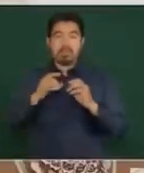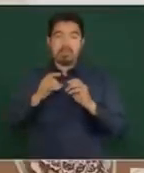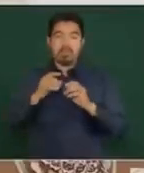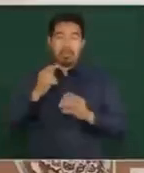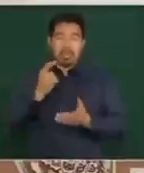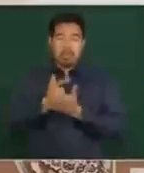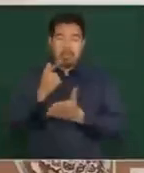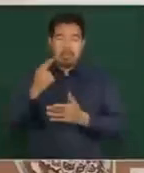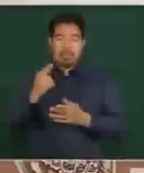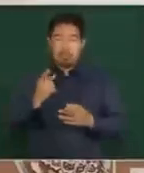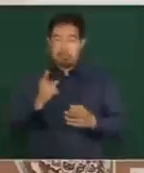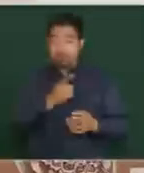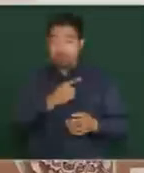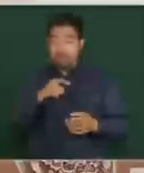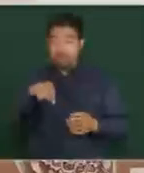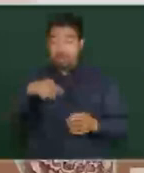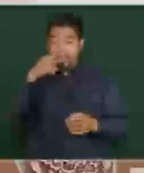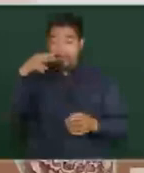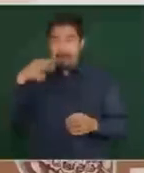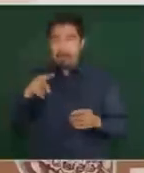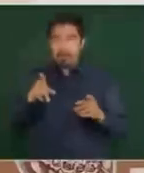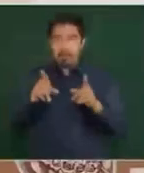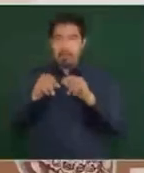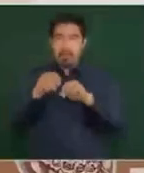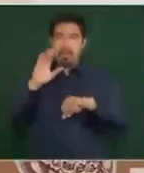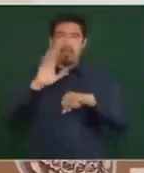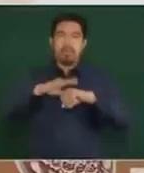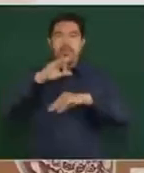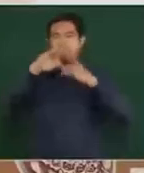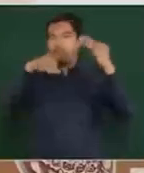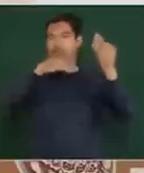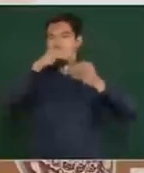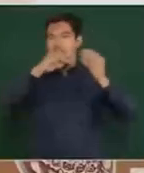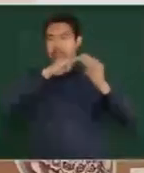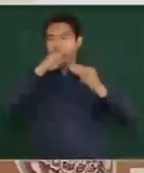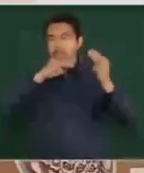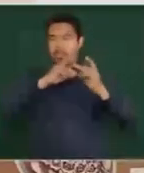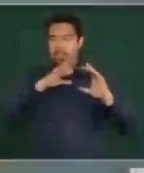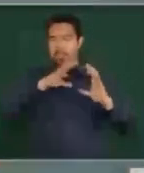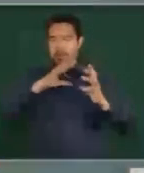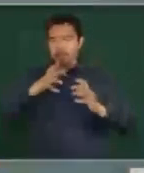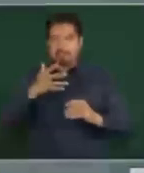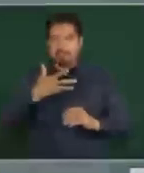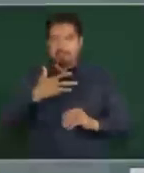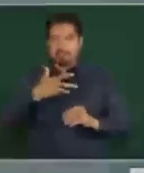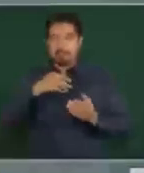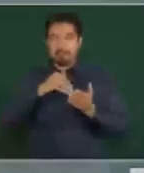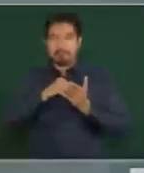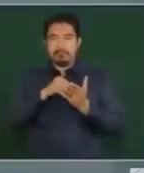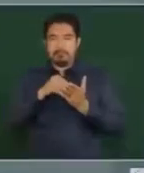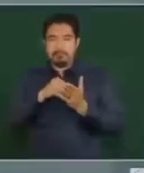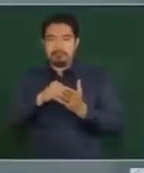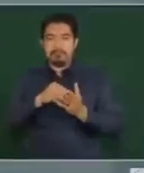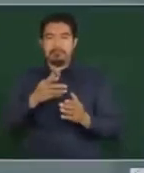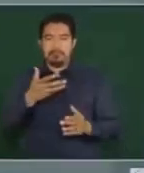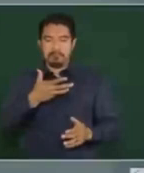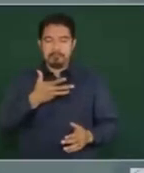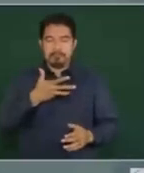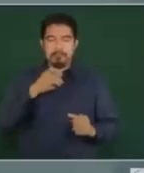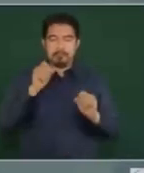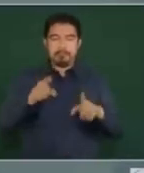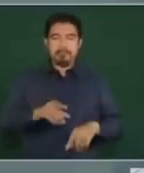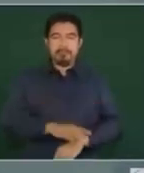no es algo surgido en México, es algo que se precipitó con la